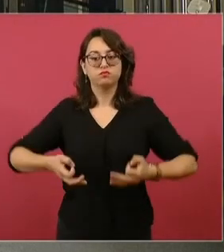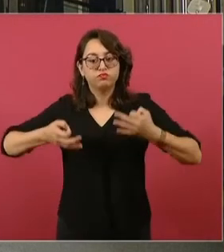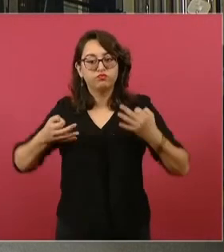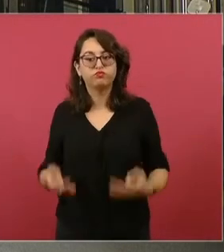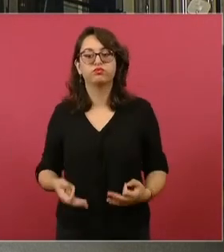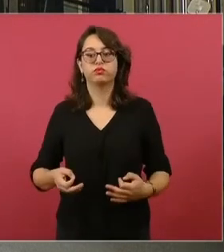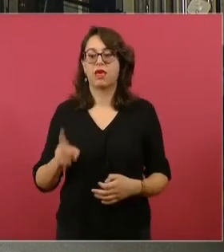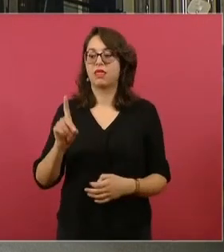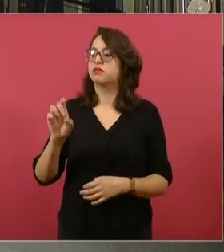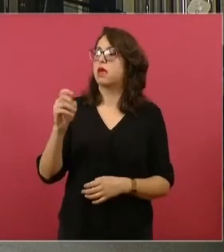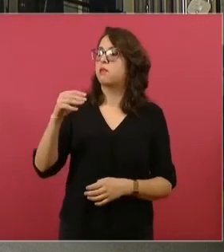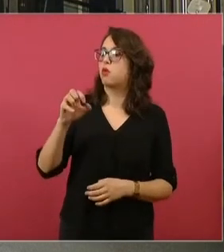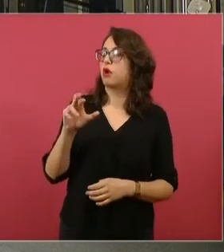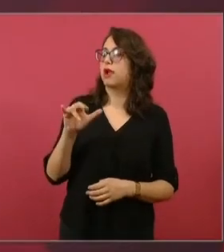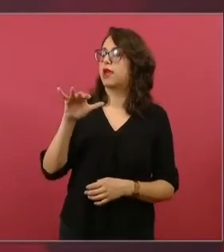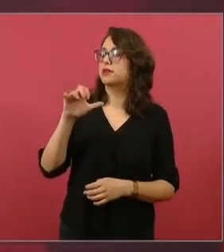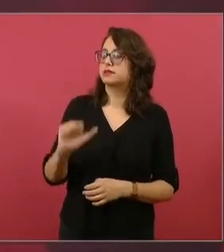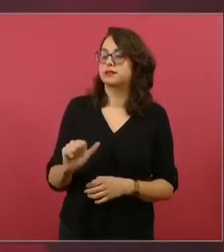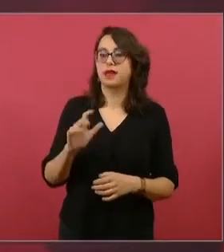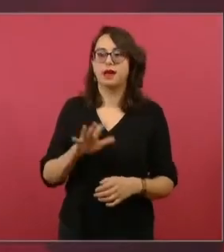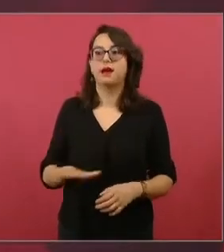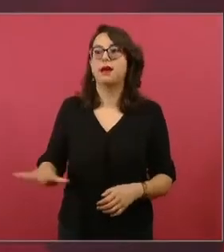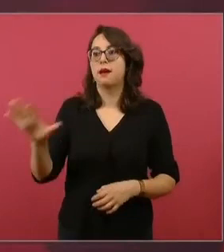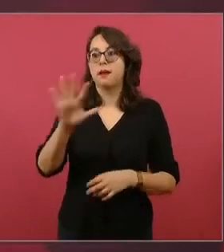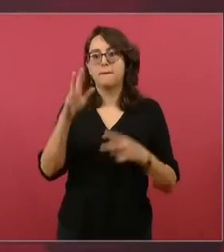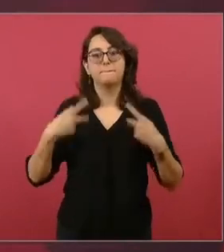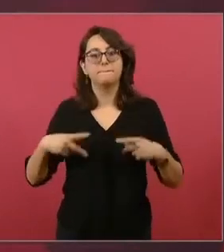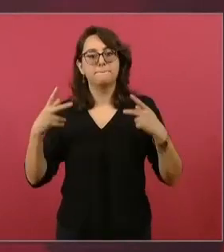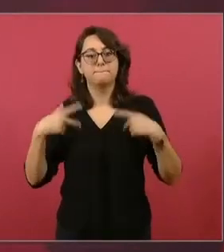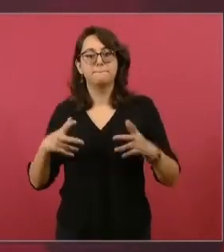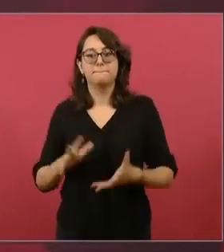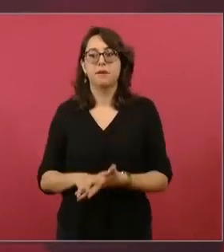democracia, el pueblo está